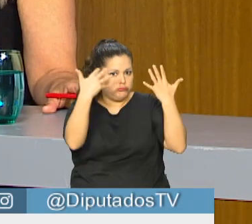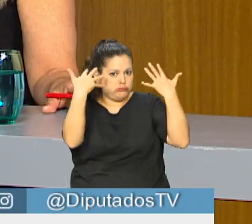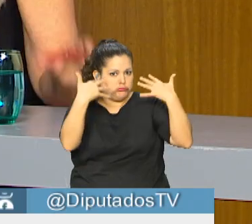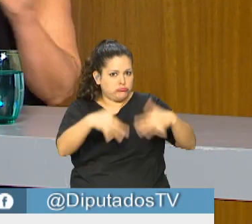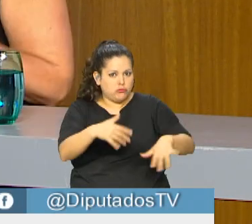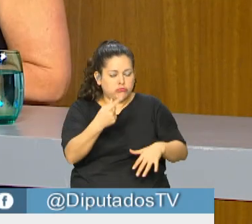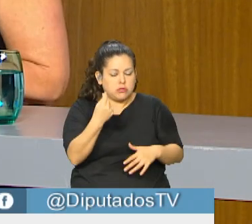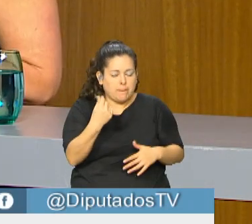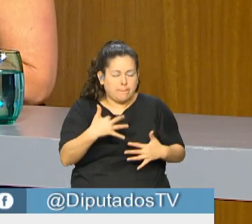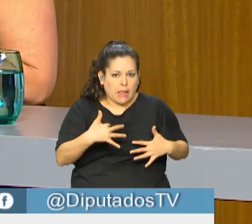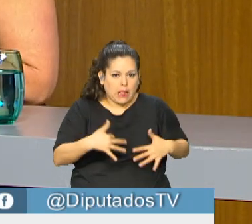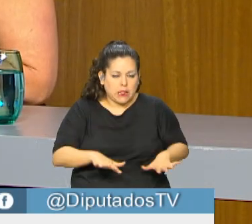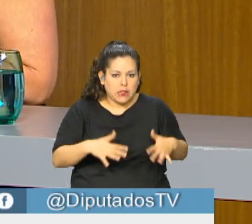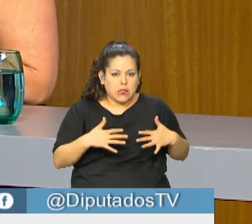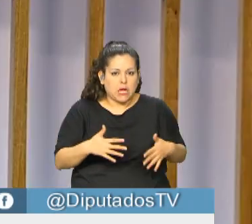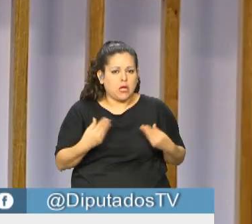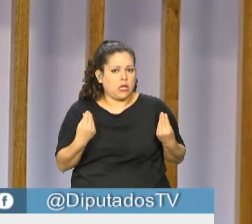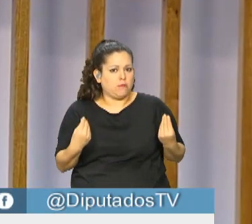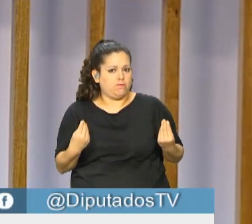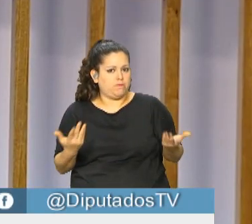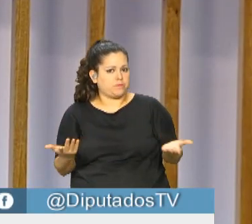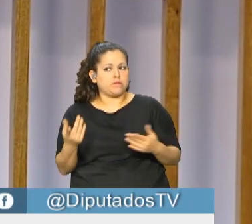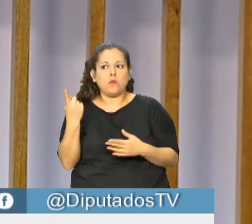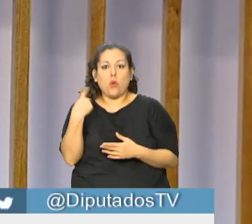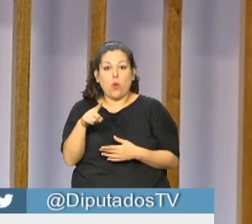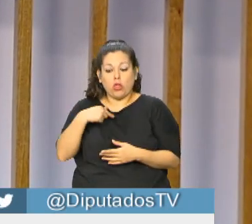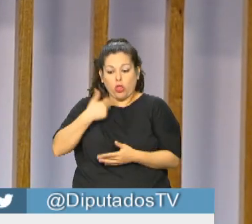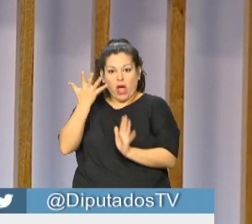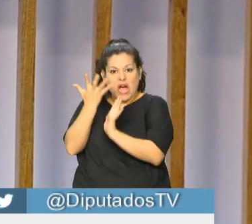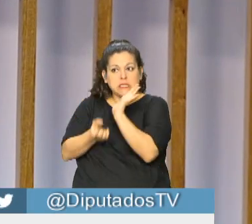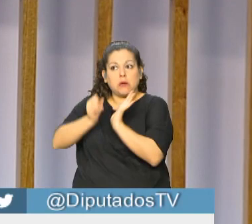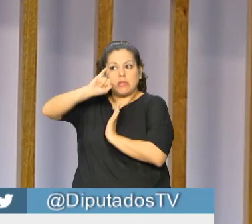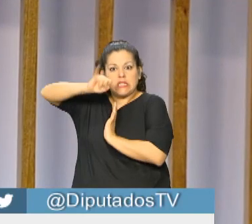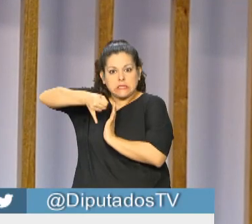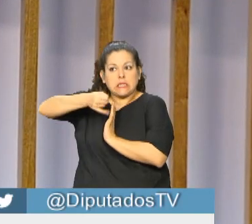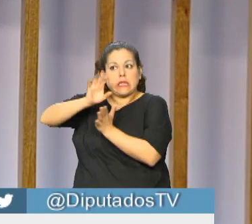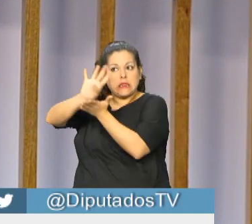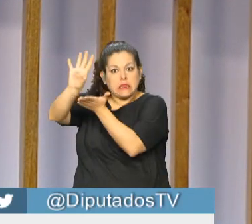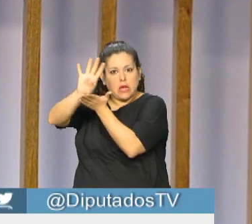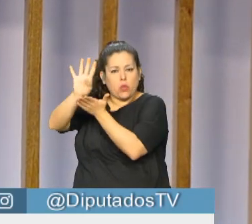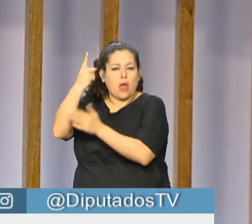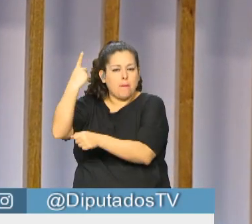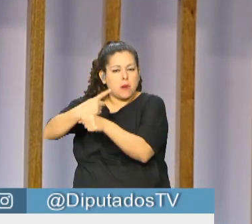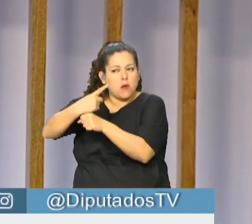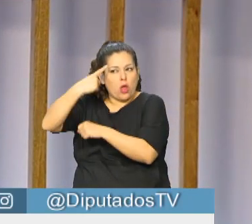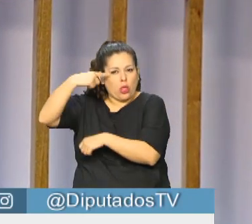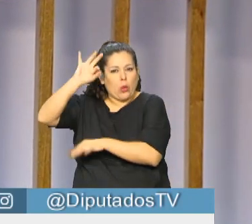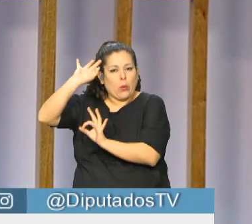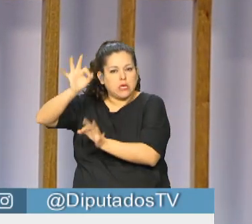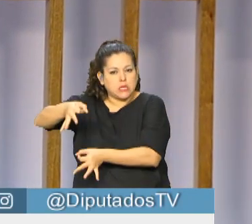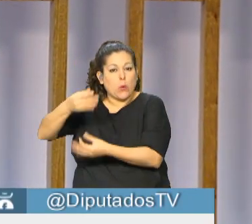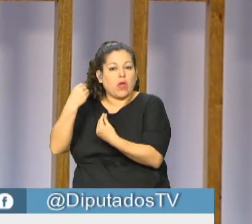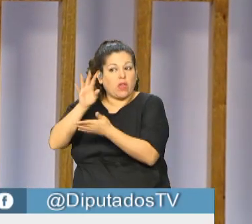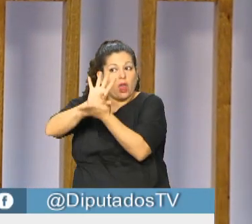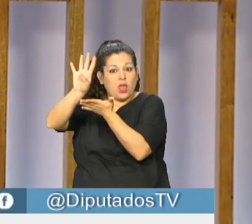que Como pasa es que pero, digo, a ver, cuando uno en este contrae deuda, escenario, tiene que contraer deuda sabiendo, primero, sabemos muy bien que la